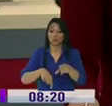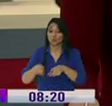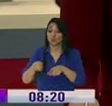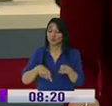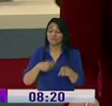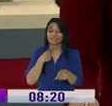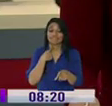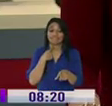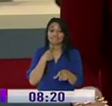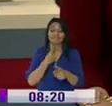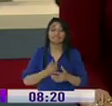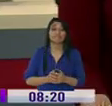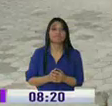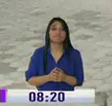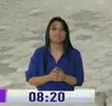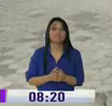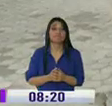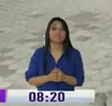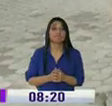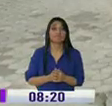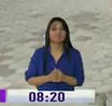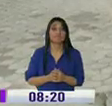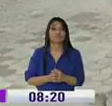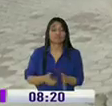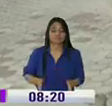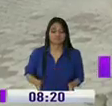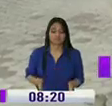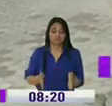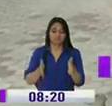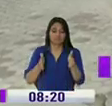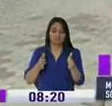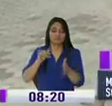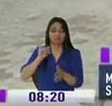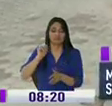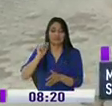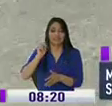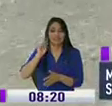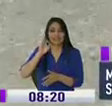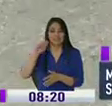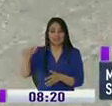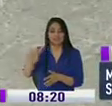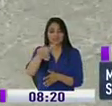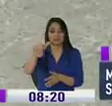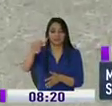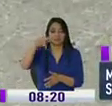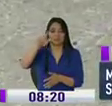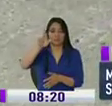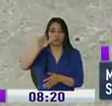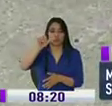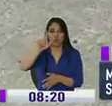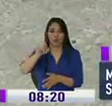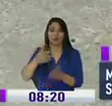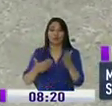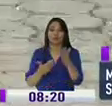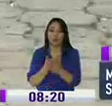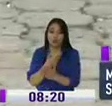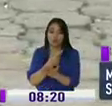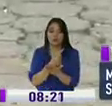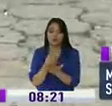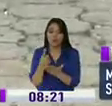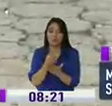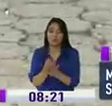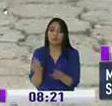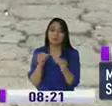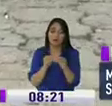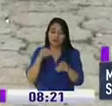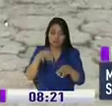restringe. La intersección de las vías Inti Raymi y Daniel Proaño cada semana tiene nuevas fisuras. Muchos de los